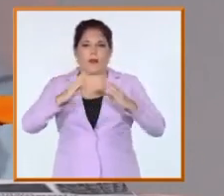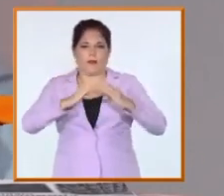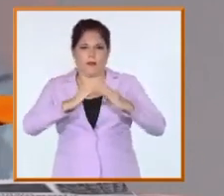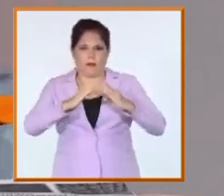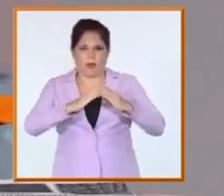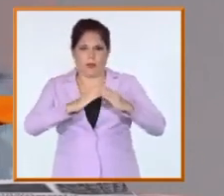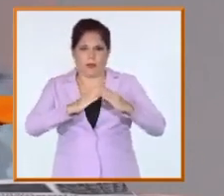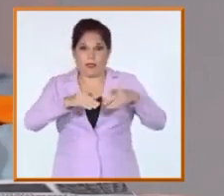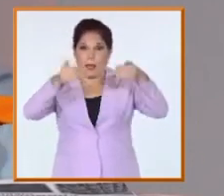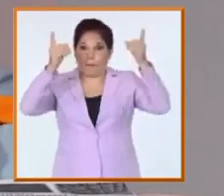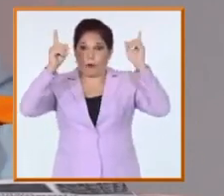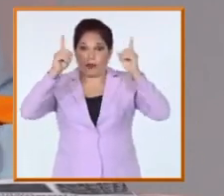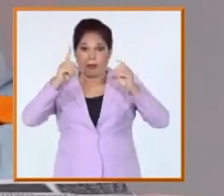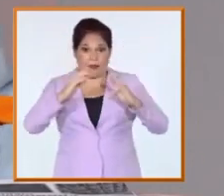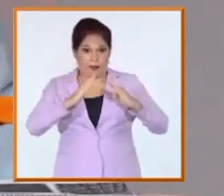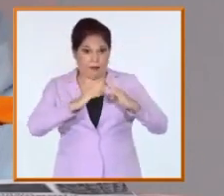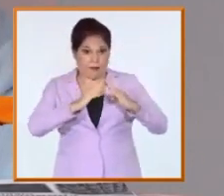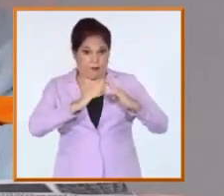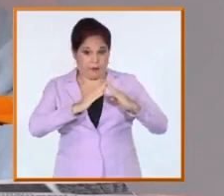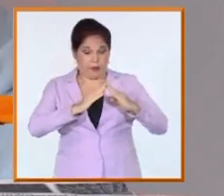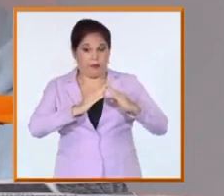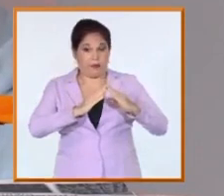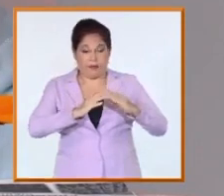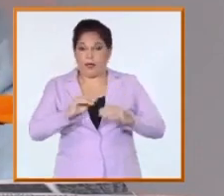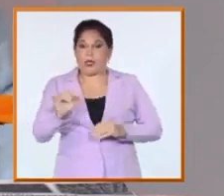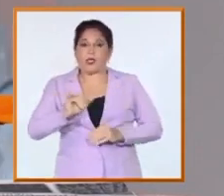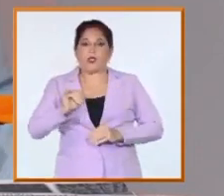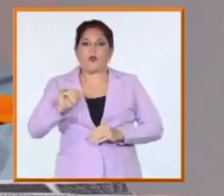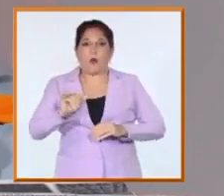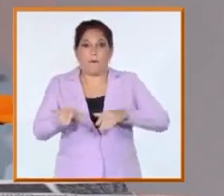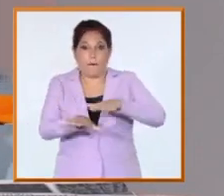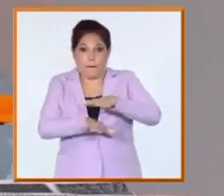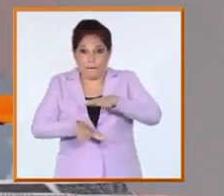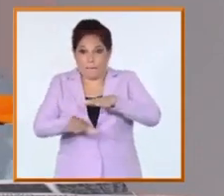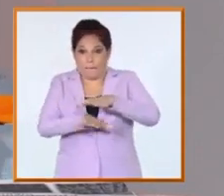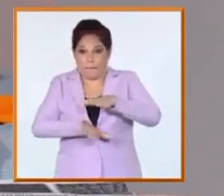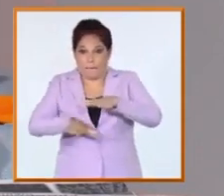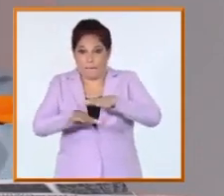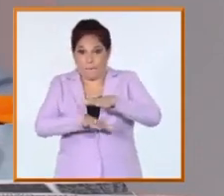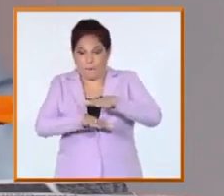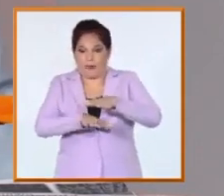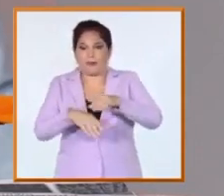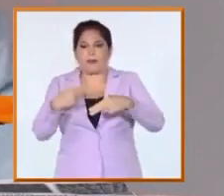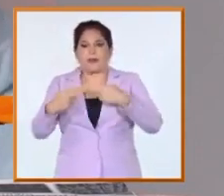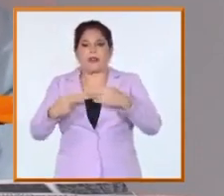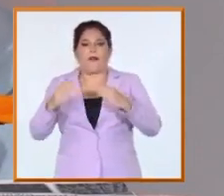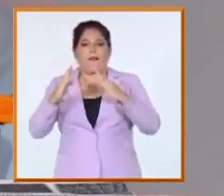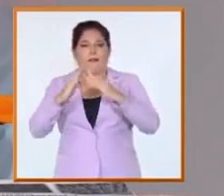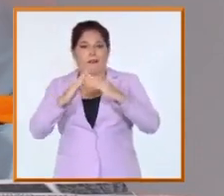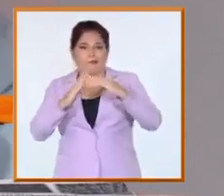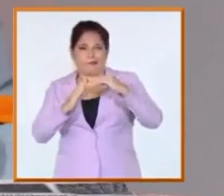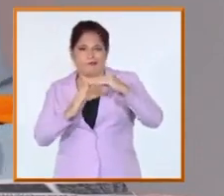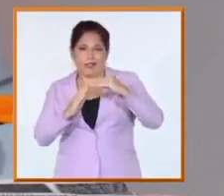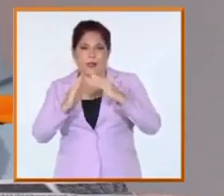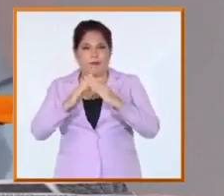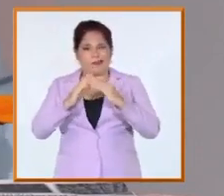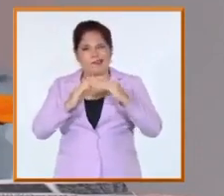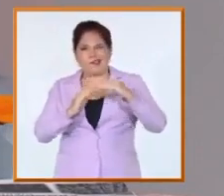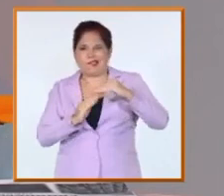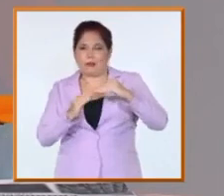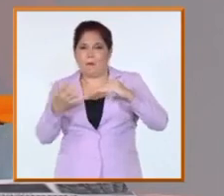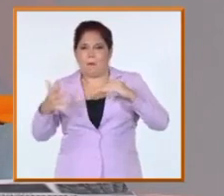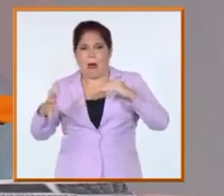política de la vivienda donde desde la base se sacaron las viviendas que estaban en más regular